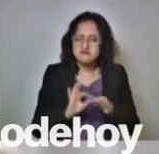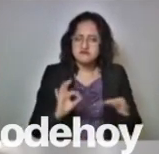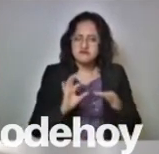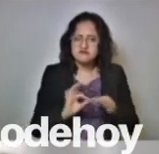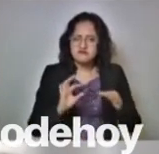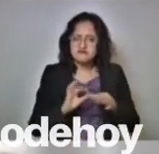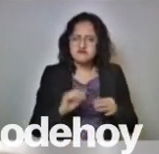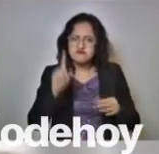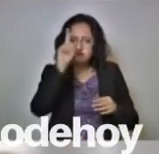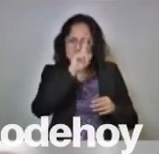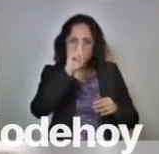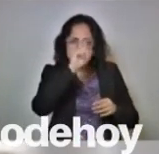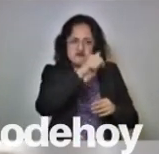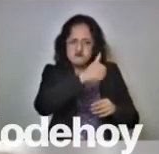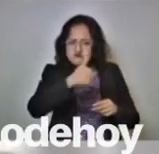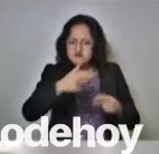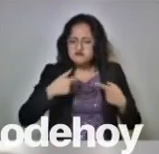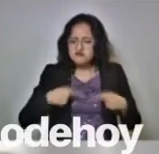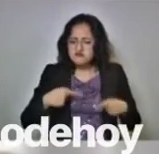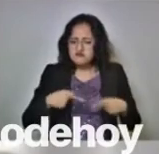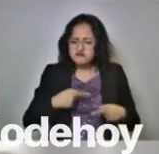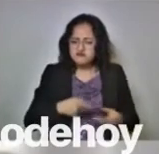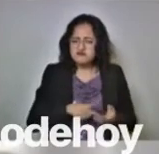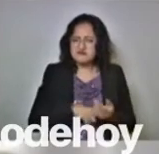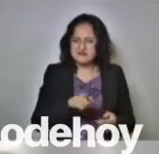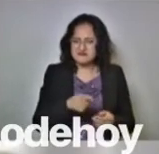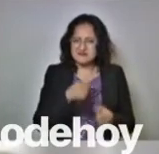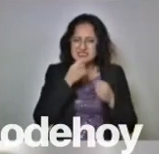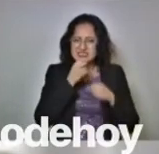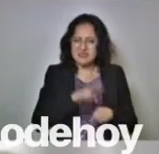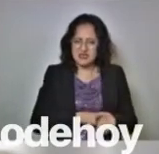Salud para que hagan